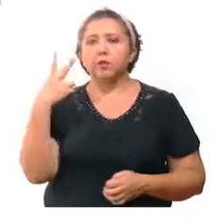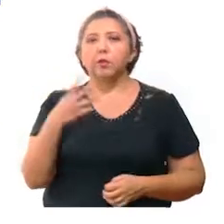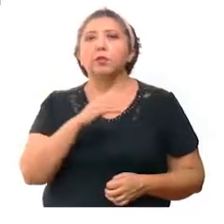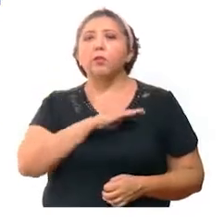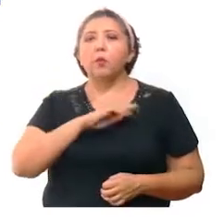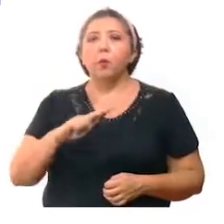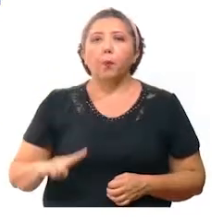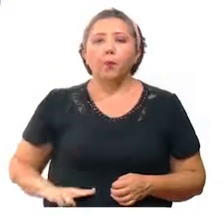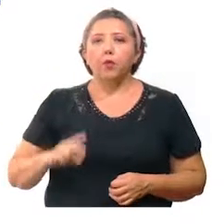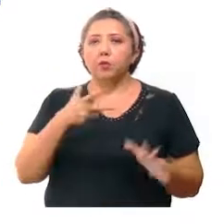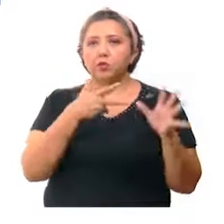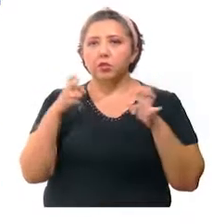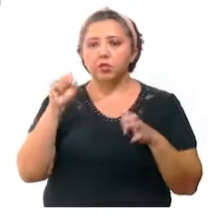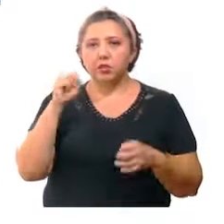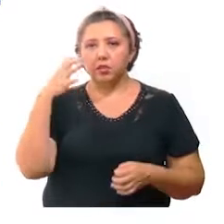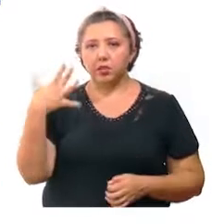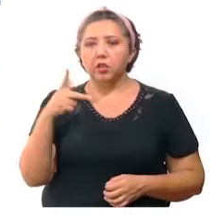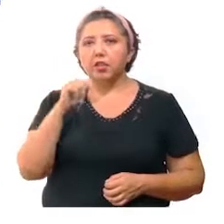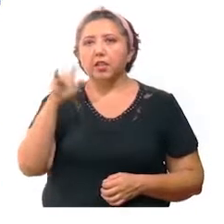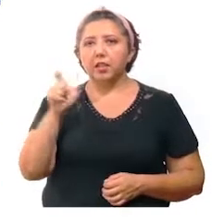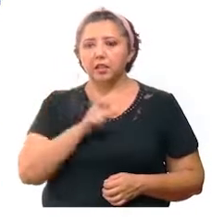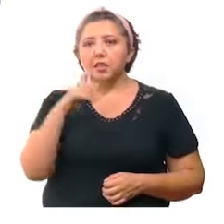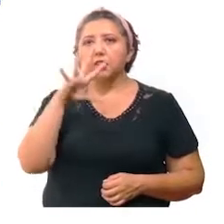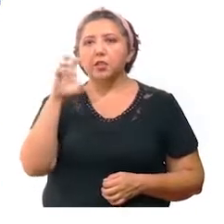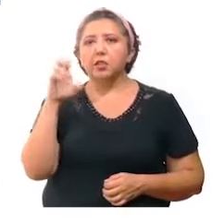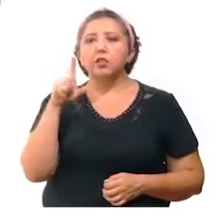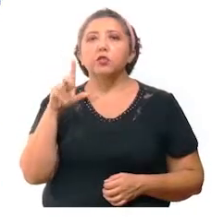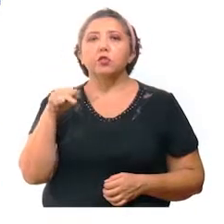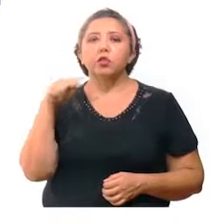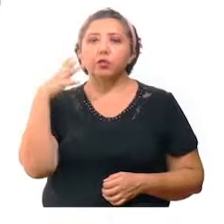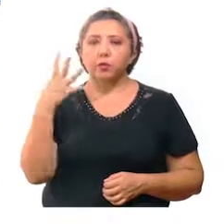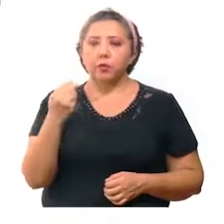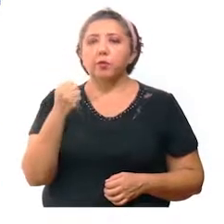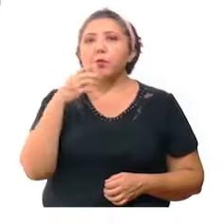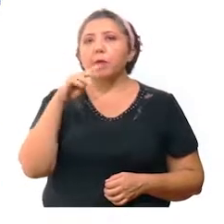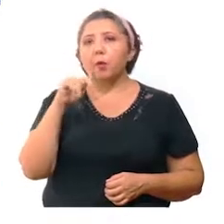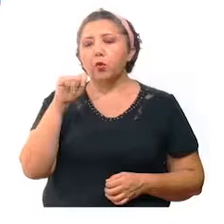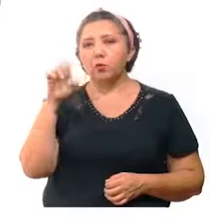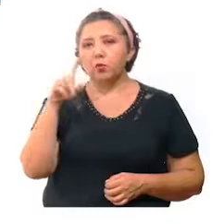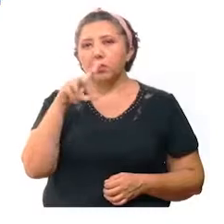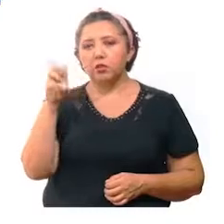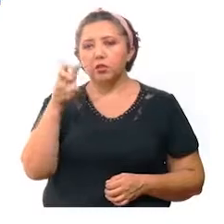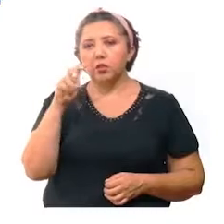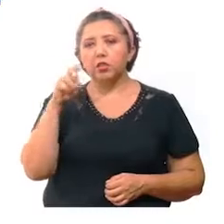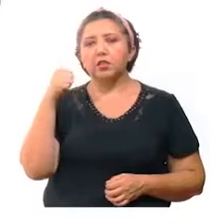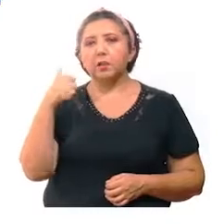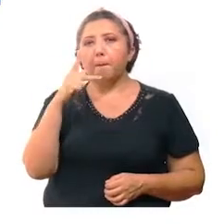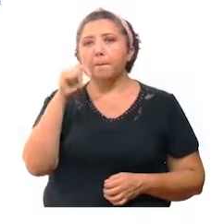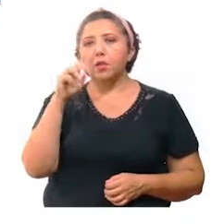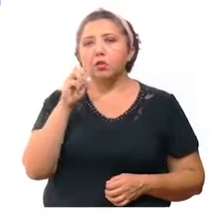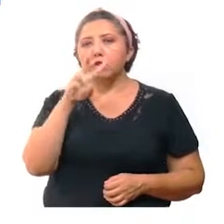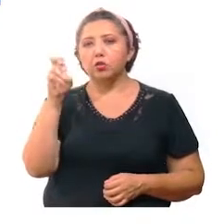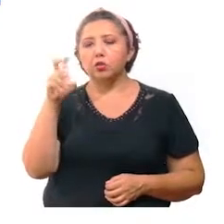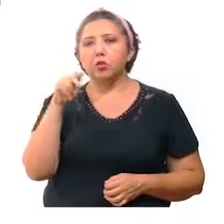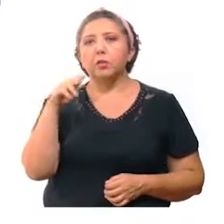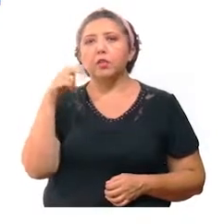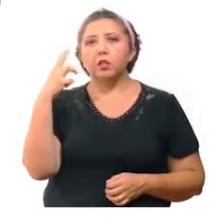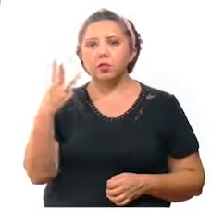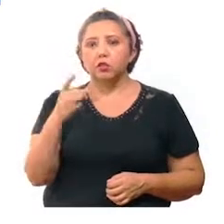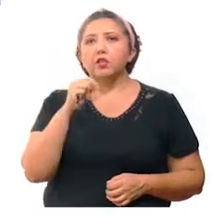Humán 865, Tecash 589, Motul 336, Peto 292,